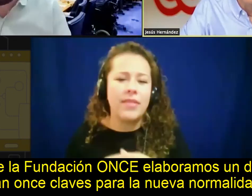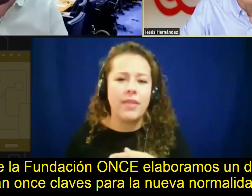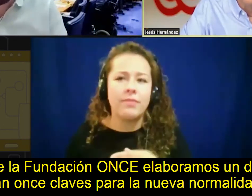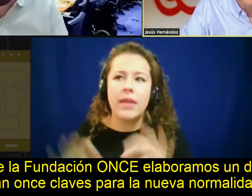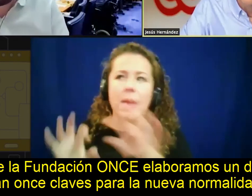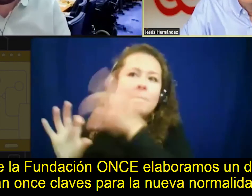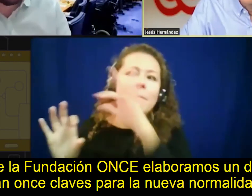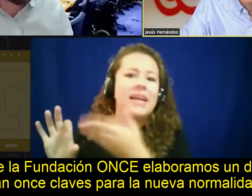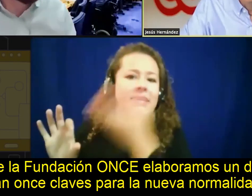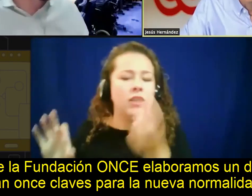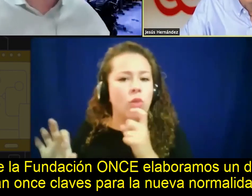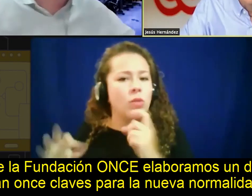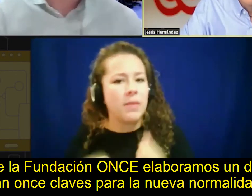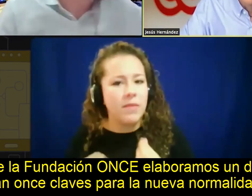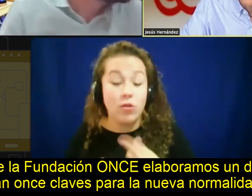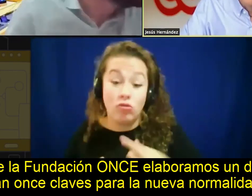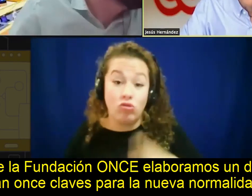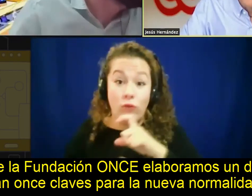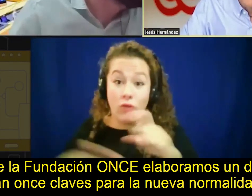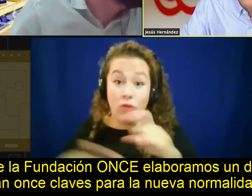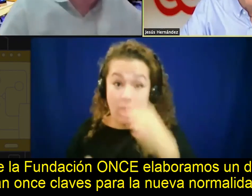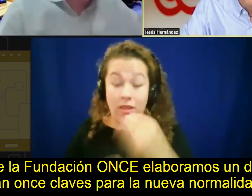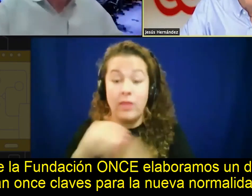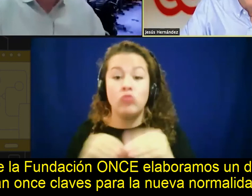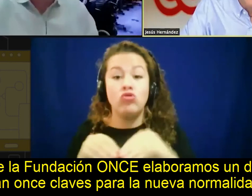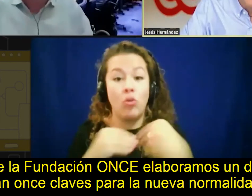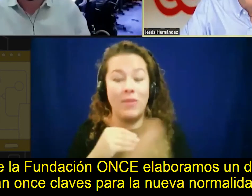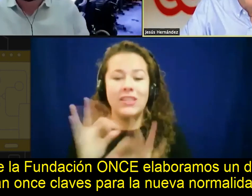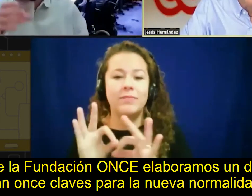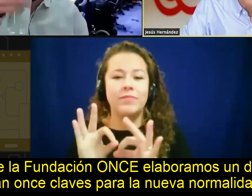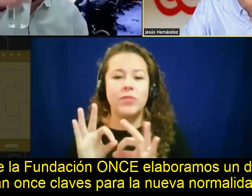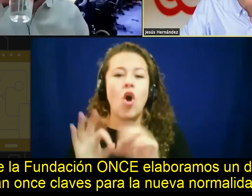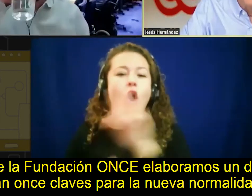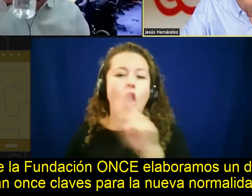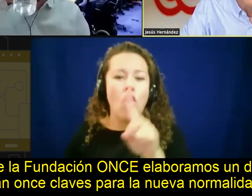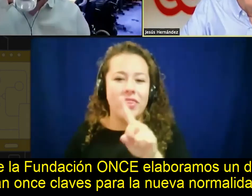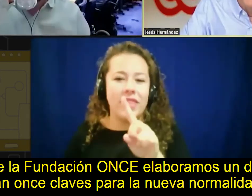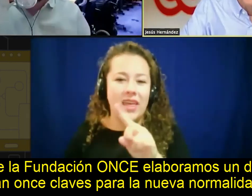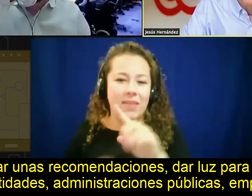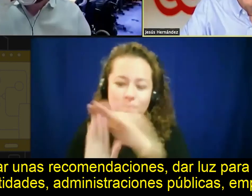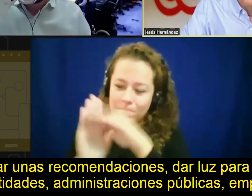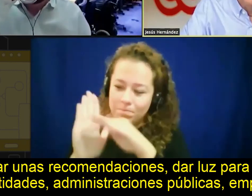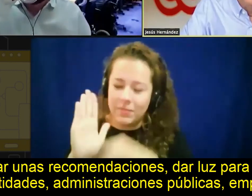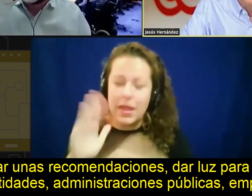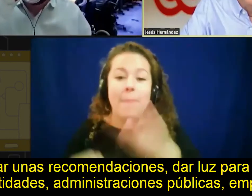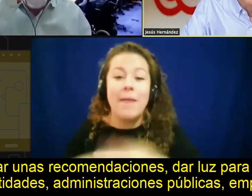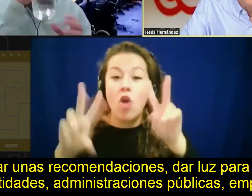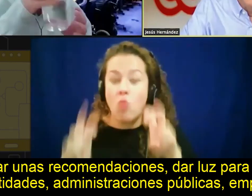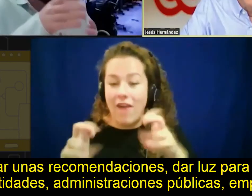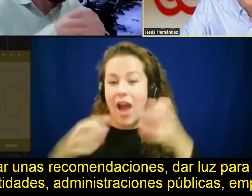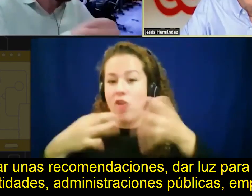la Fundación 11 elaboramos un documento que eran 11 claves para la nueva normalidad accesible,